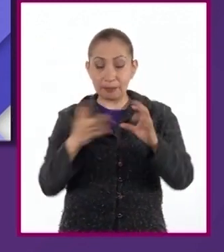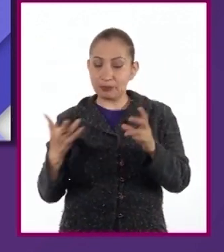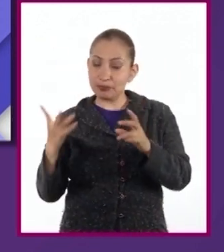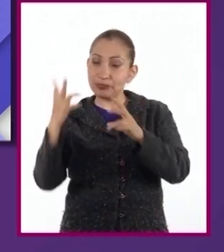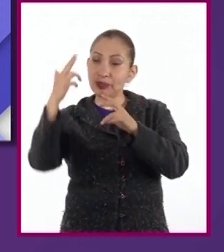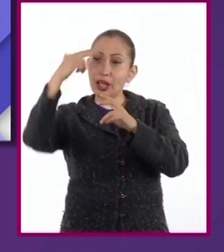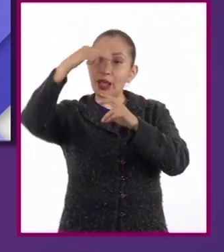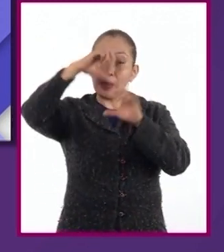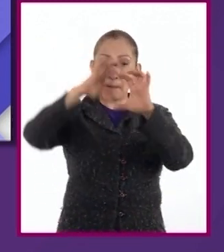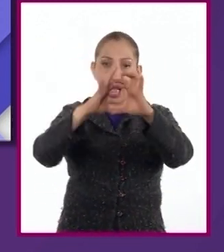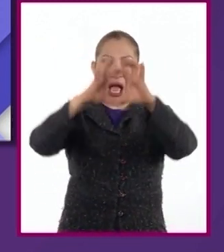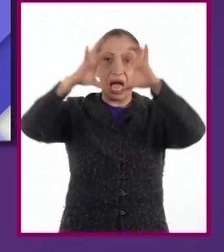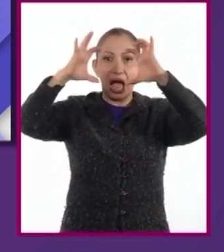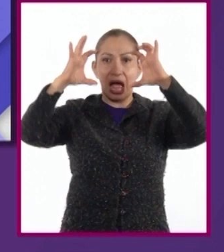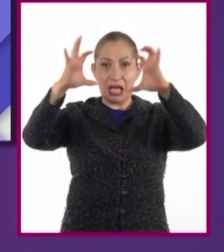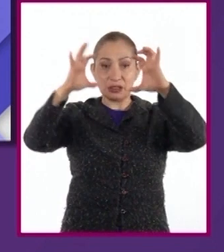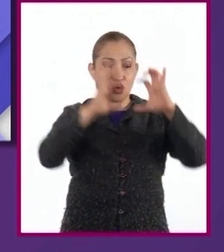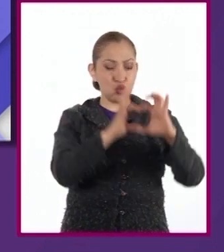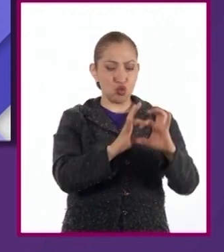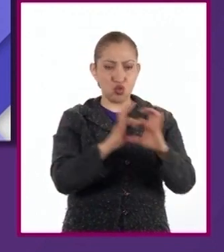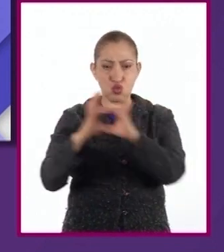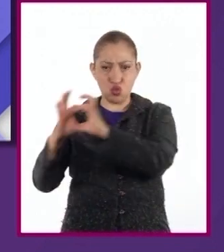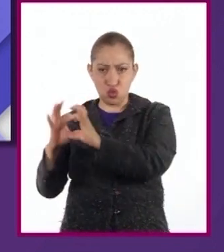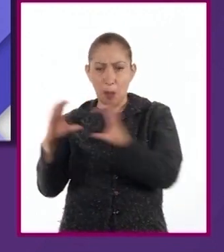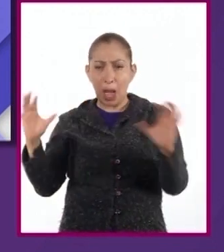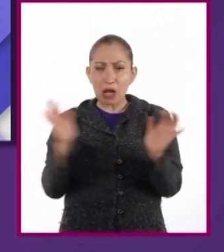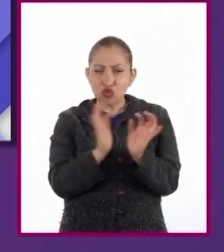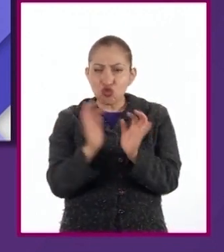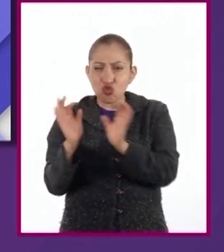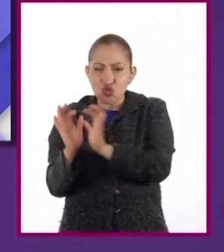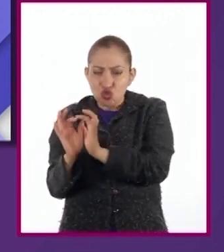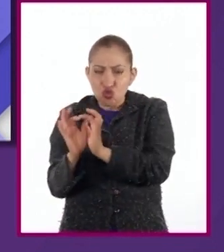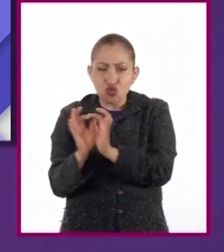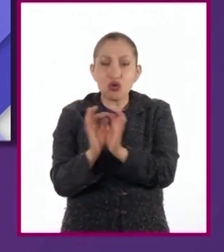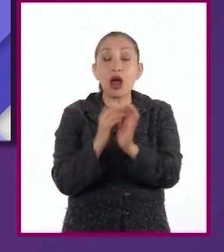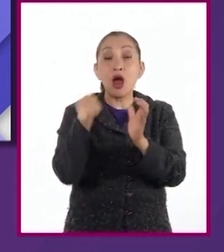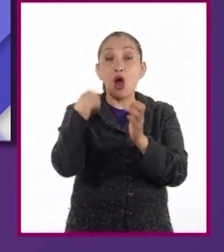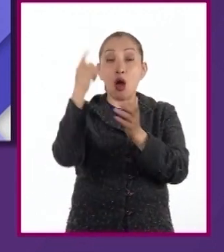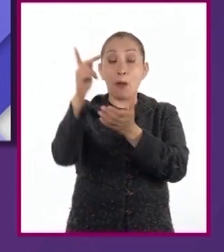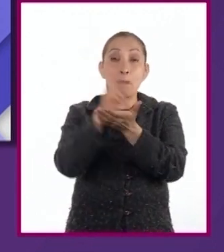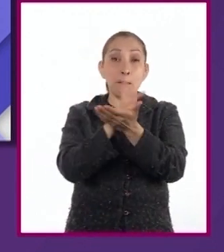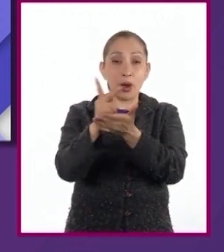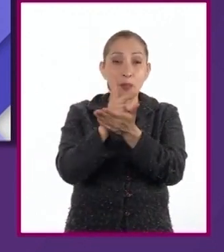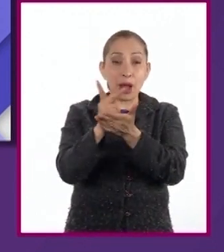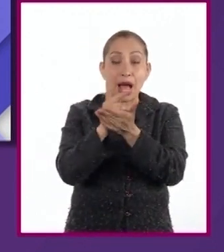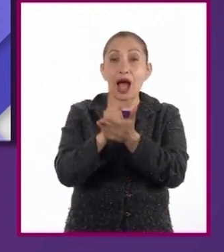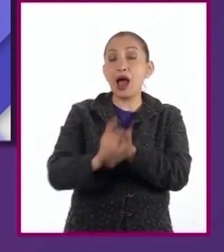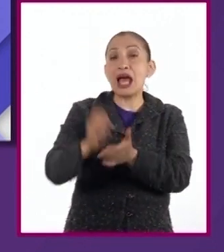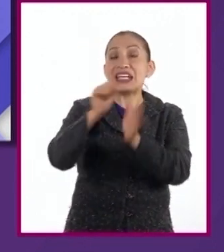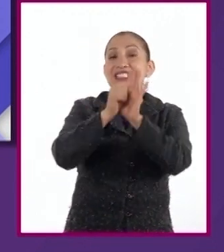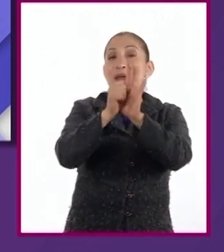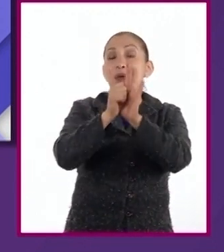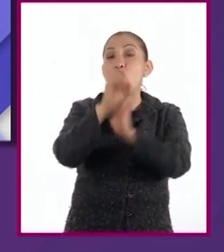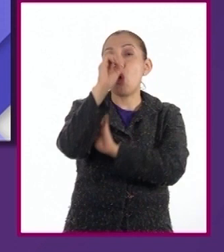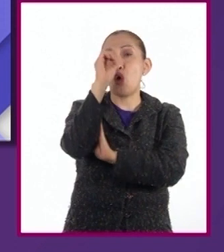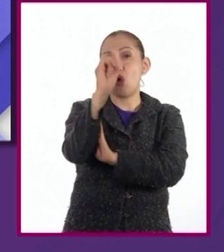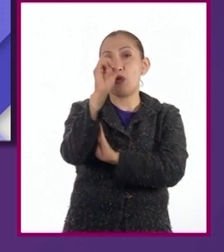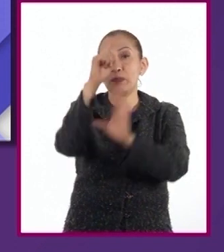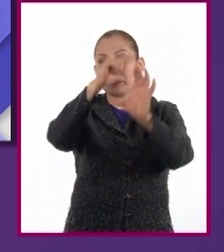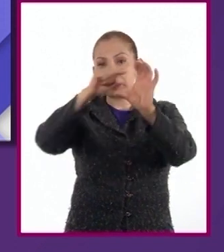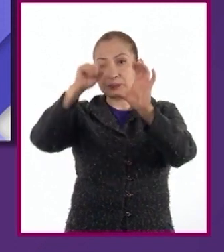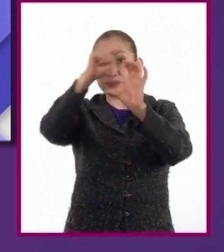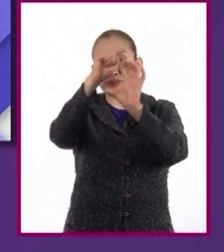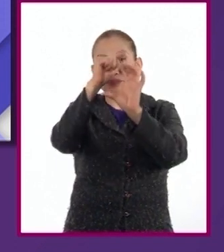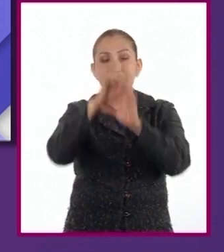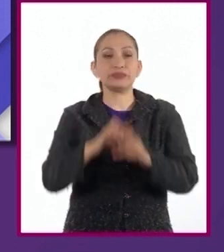Recorten un círculo más grande que los 2 que ya han recortado. Con un marcador, coloquen el símbolo del oxígeno,